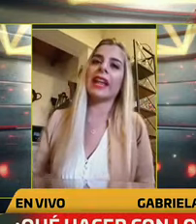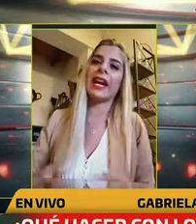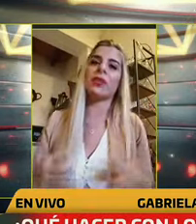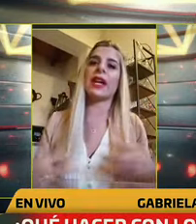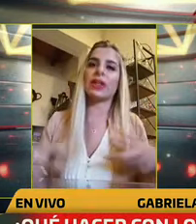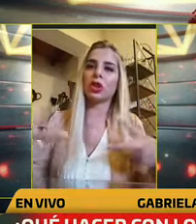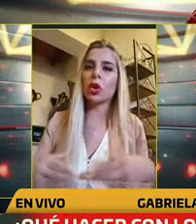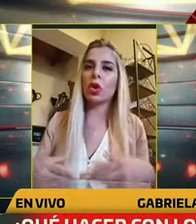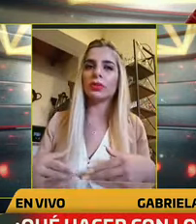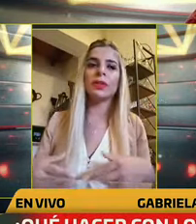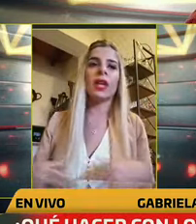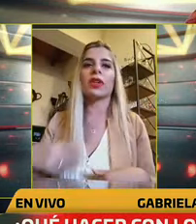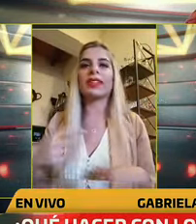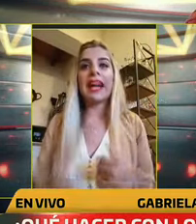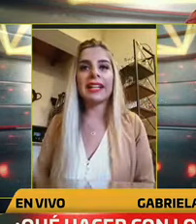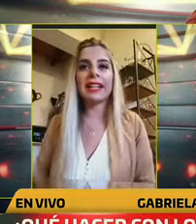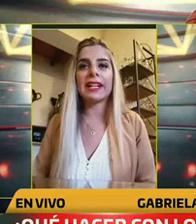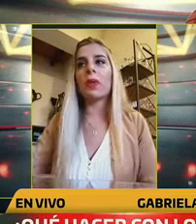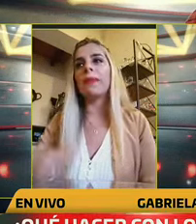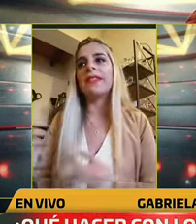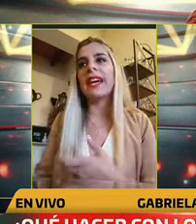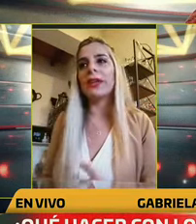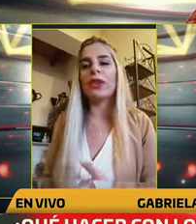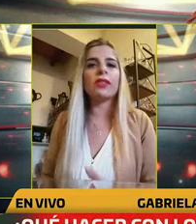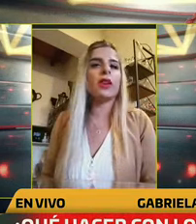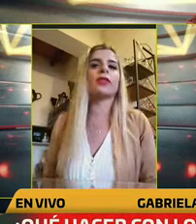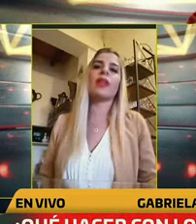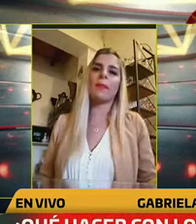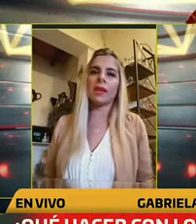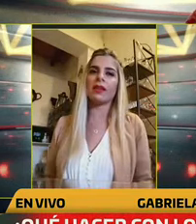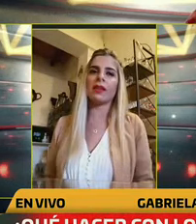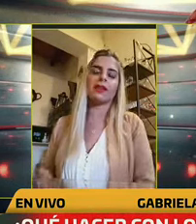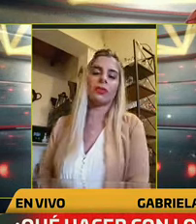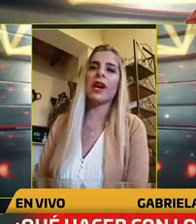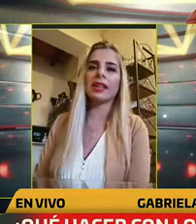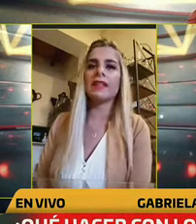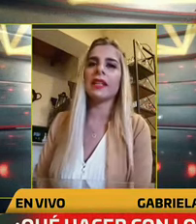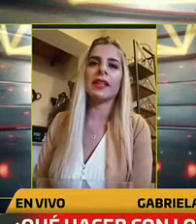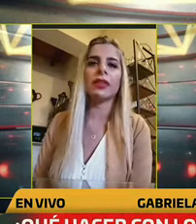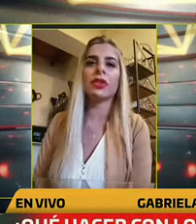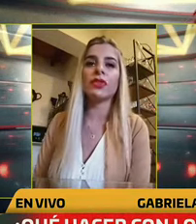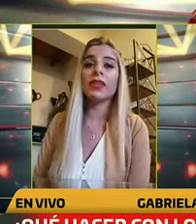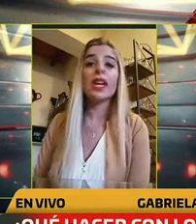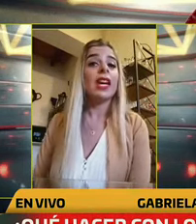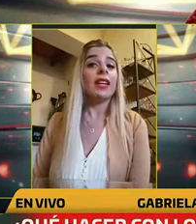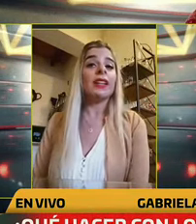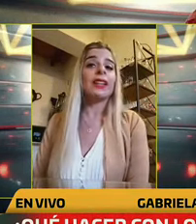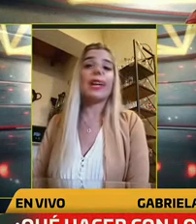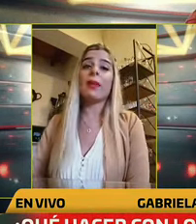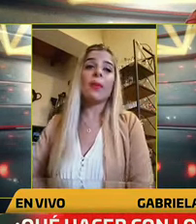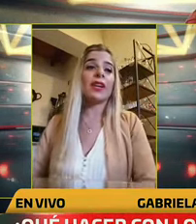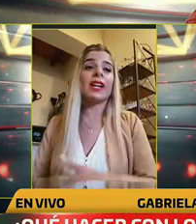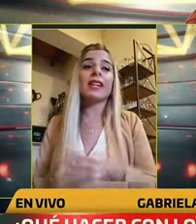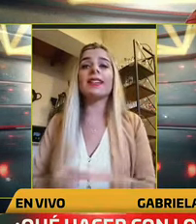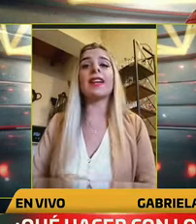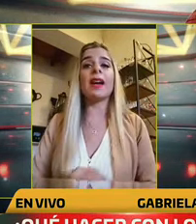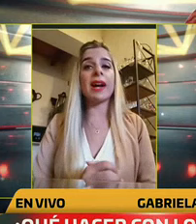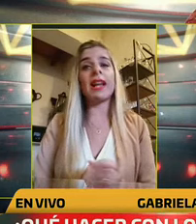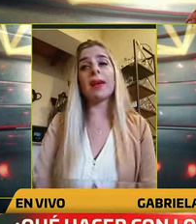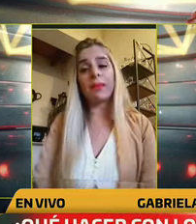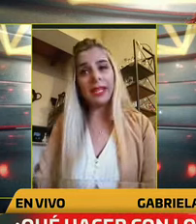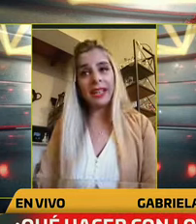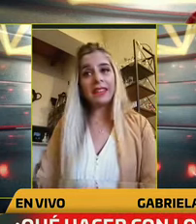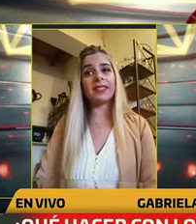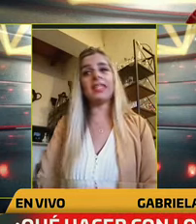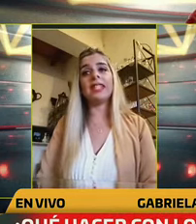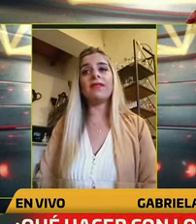crear, traer un cartón, cortar el cartón, pintar con ellos, eso también es una actividad. Entonces, es ponerse nada más